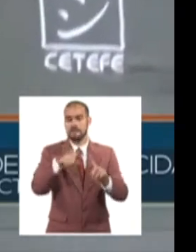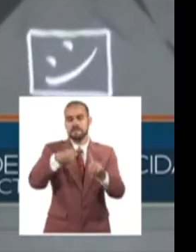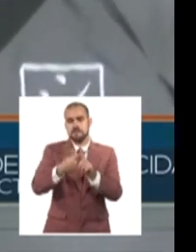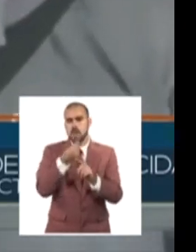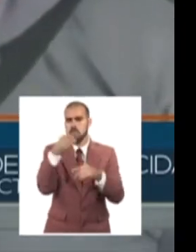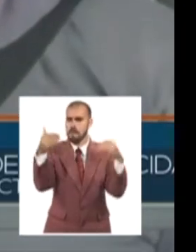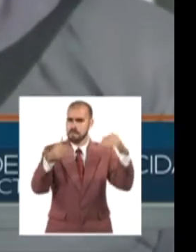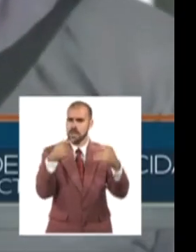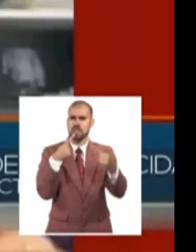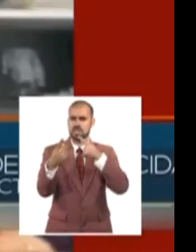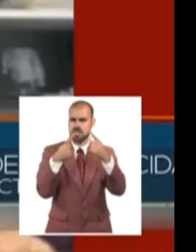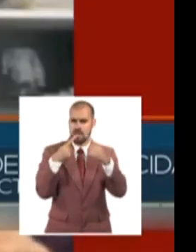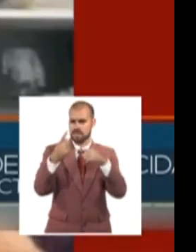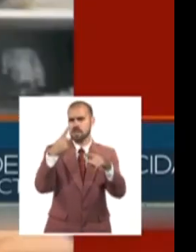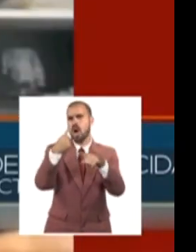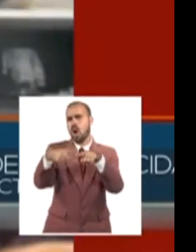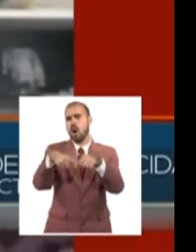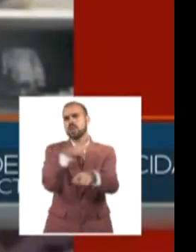seminarios